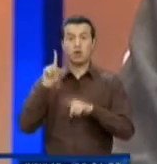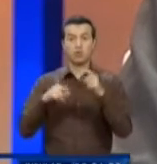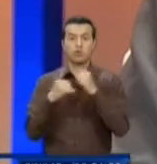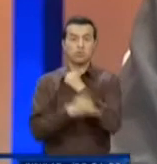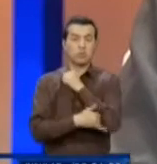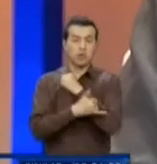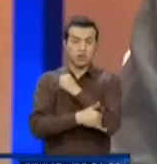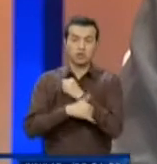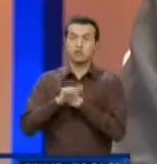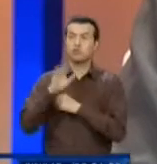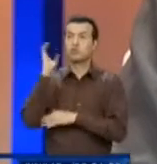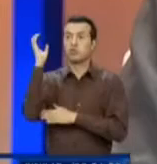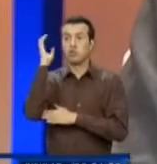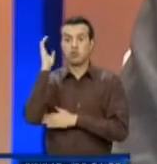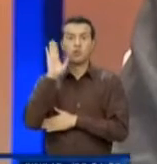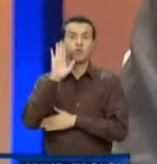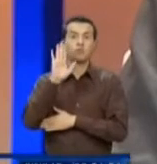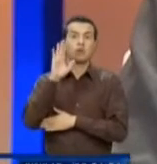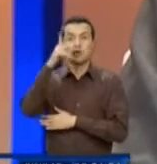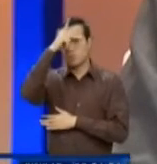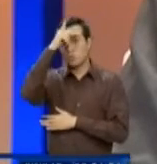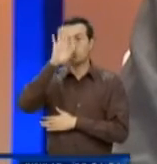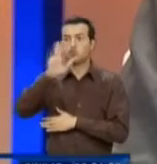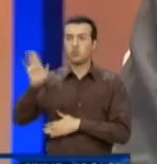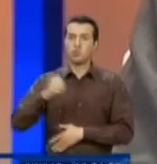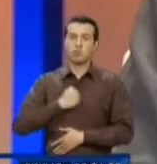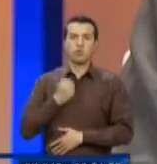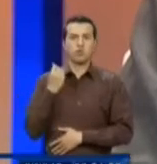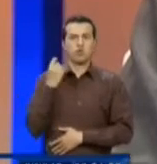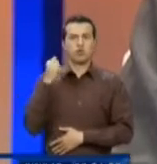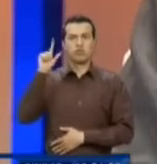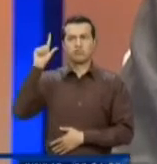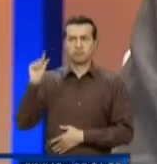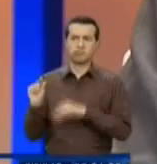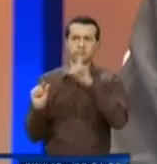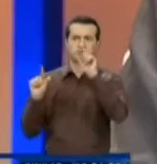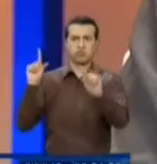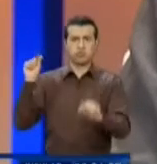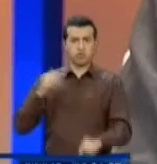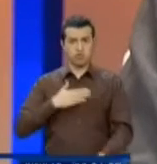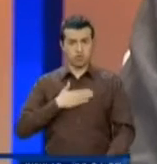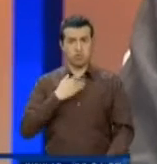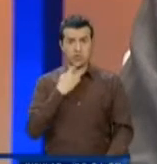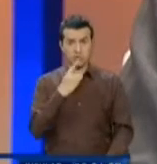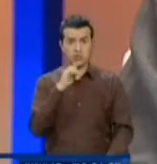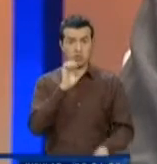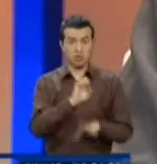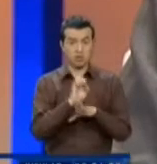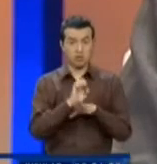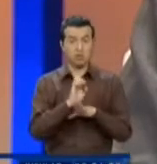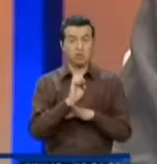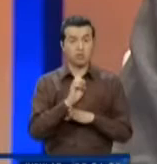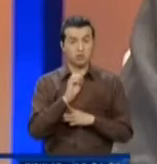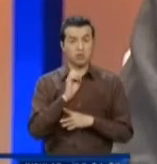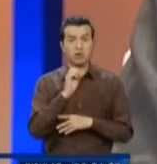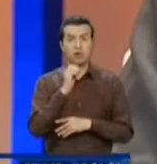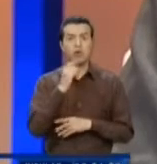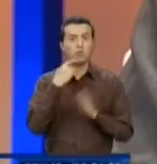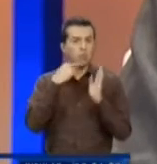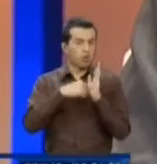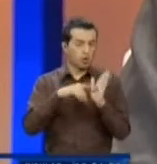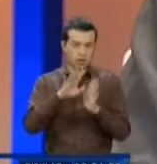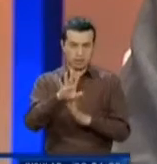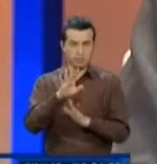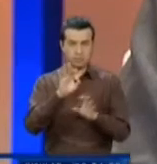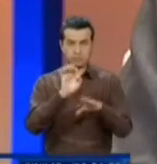como Colombia y Perú pueden devaluar sus monedas, ¿no? Pero yo le puedo decir, aquí en el Ecuador, si le pongo unos pequeños ejemplos,